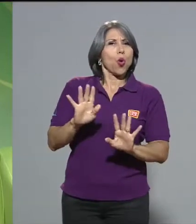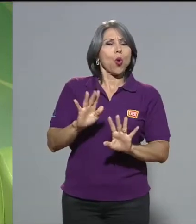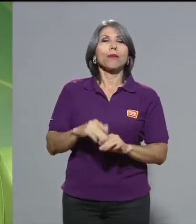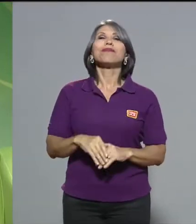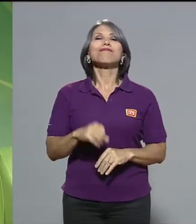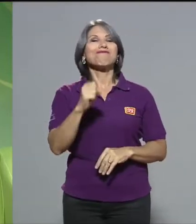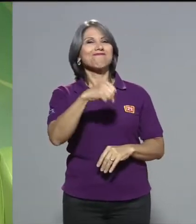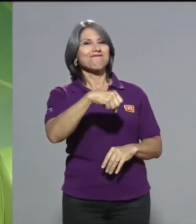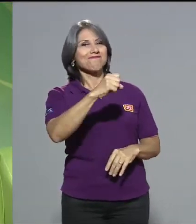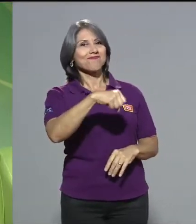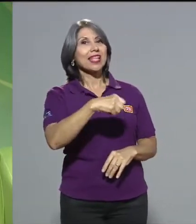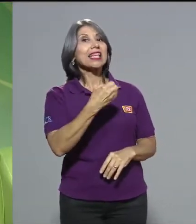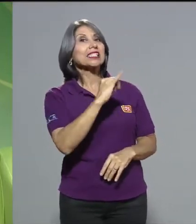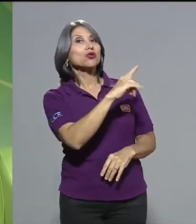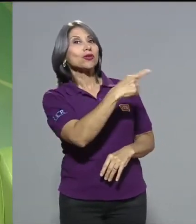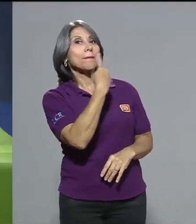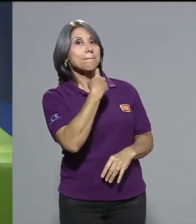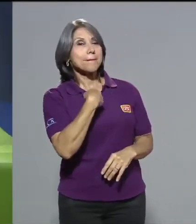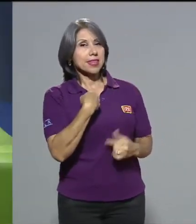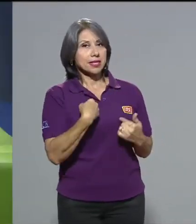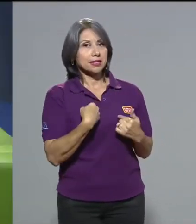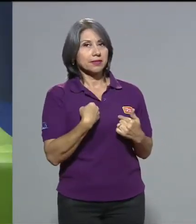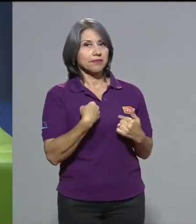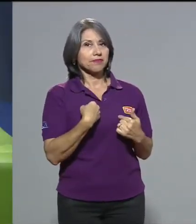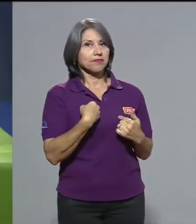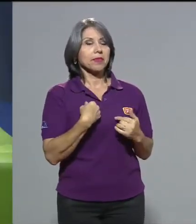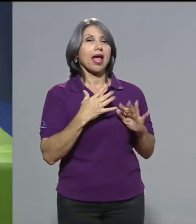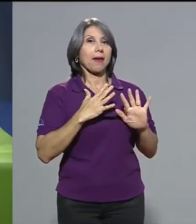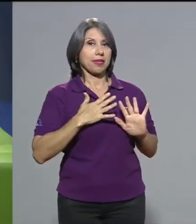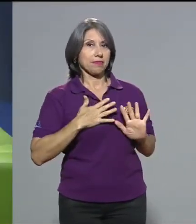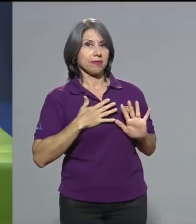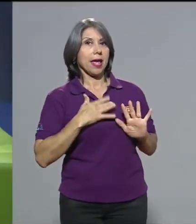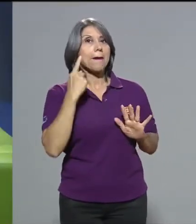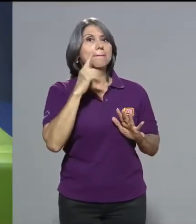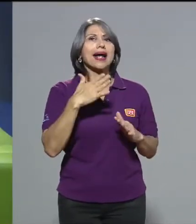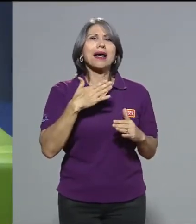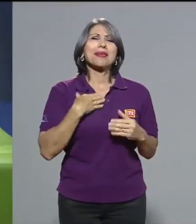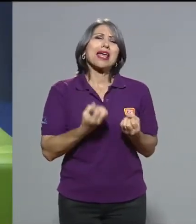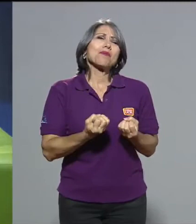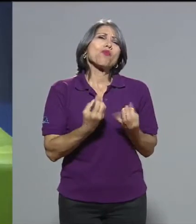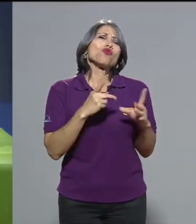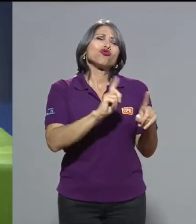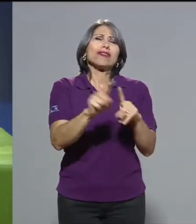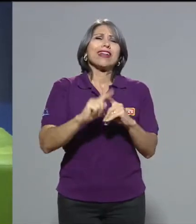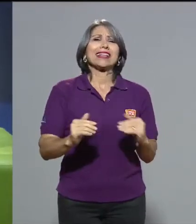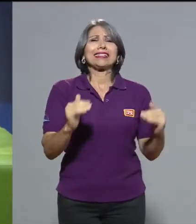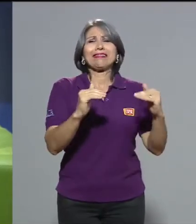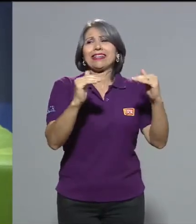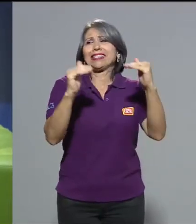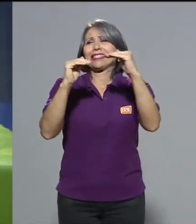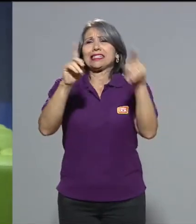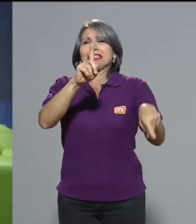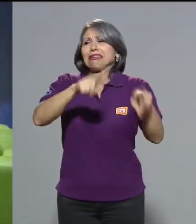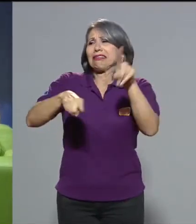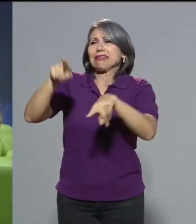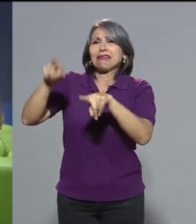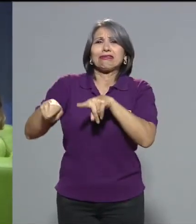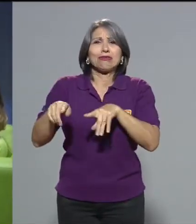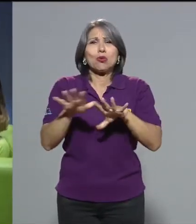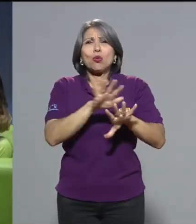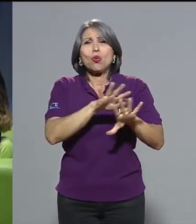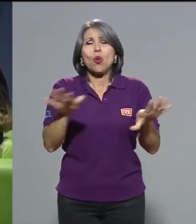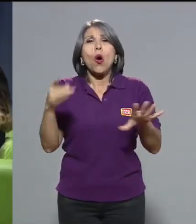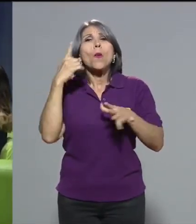María Fernanda, si usted me dice a mí, para mí hay tantos niveles como personas con autismo hay. ¿Por qué? Por eso se llama trastorno